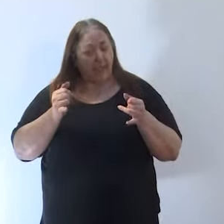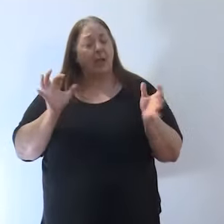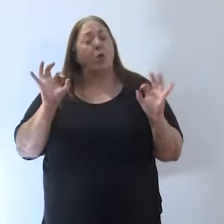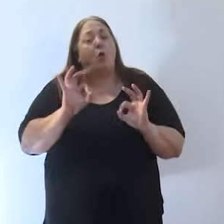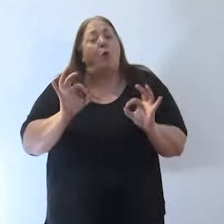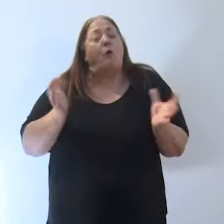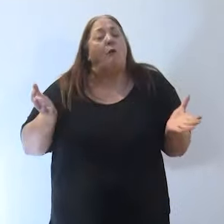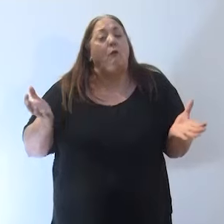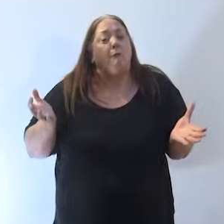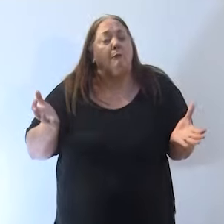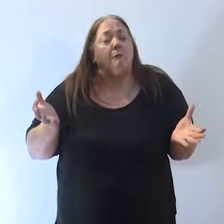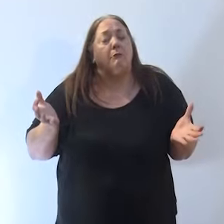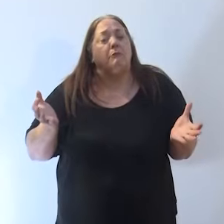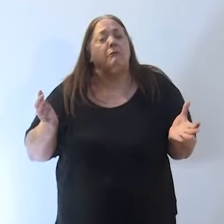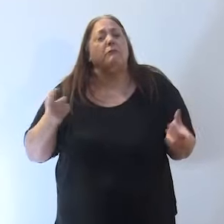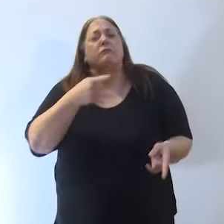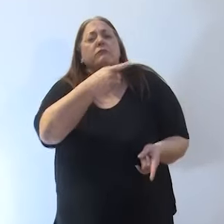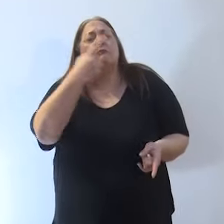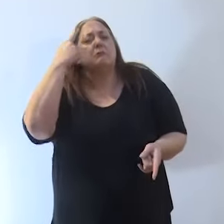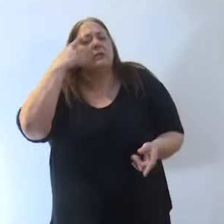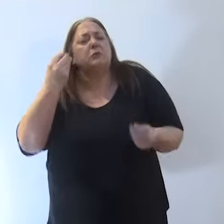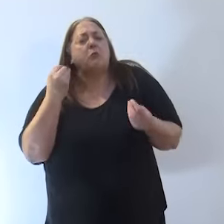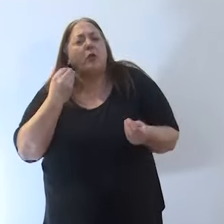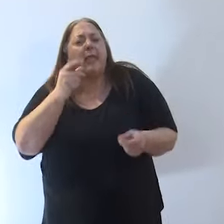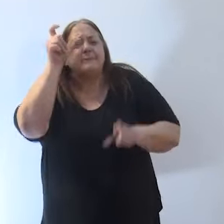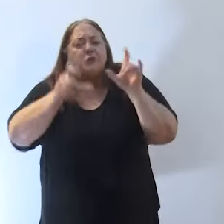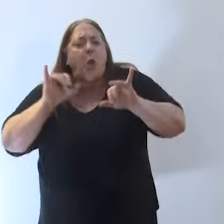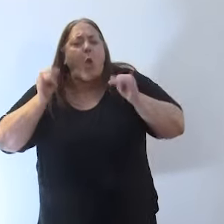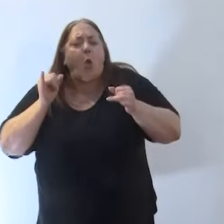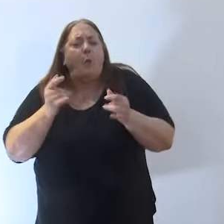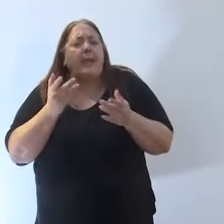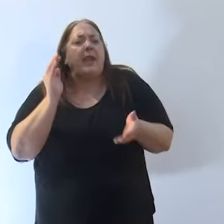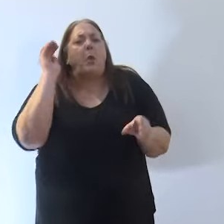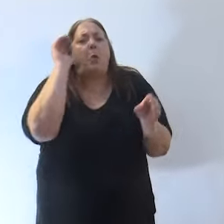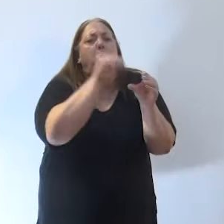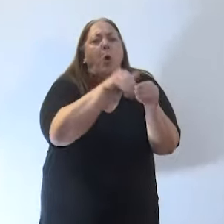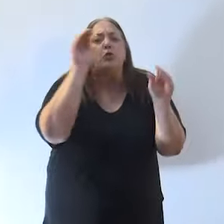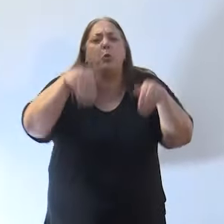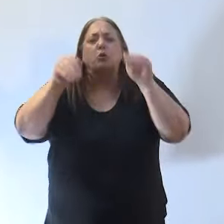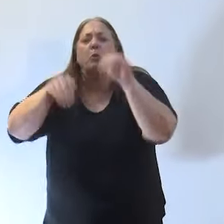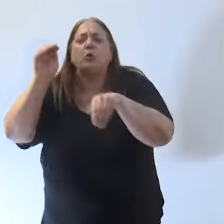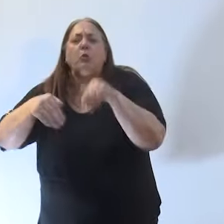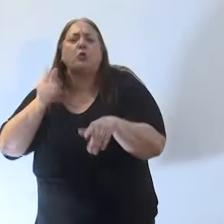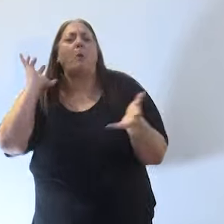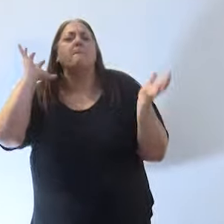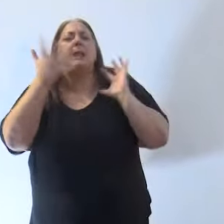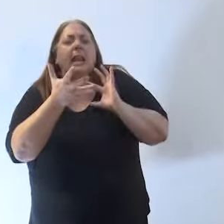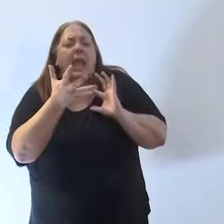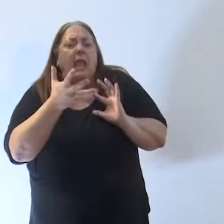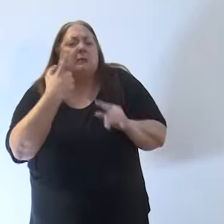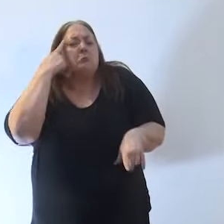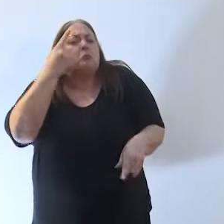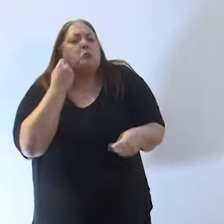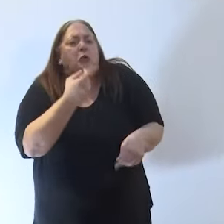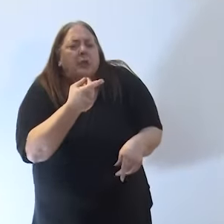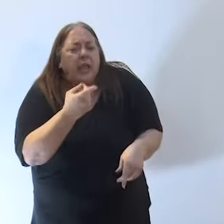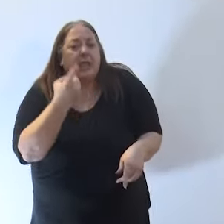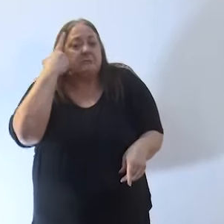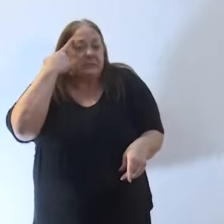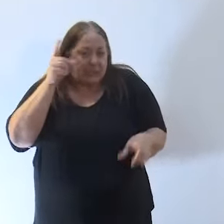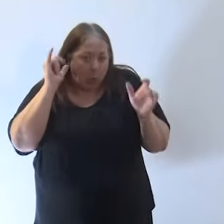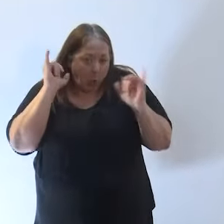millennial Por qué crees que ellos votaron a mi ley o sea si realmente hay una parte de pavada O crees que realmente